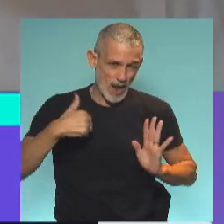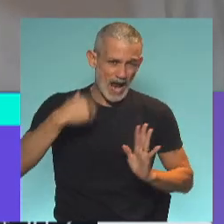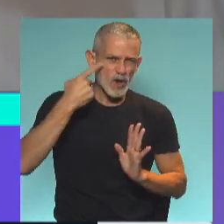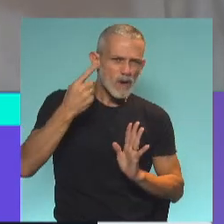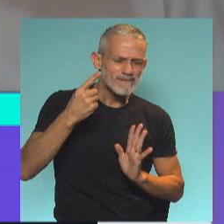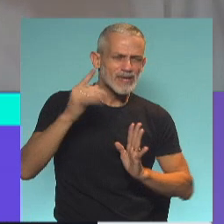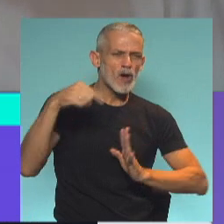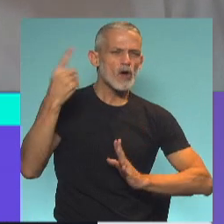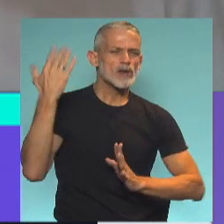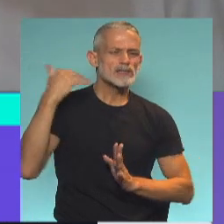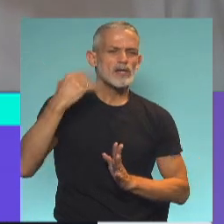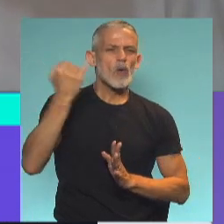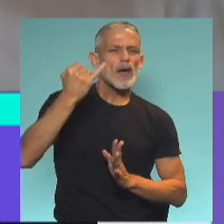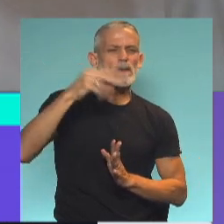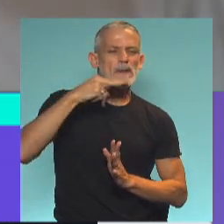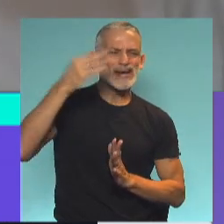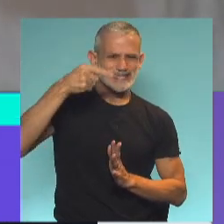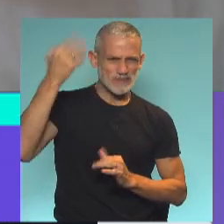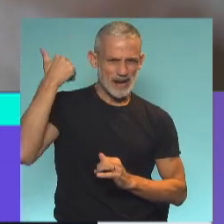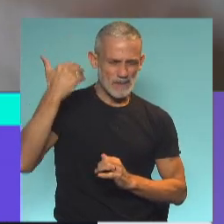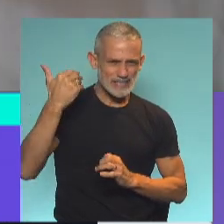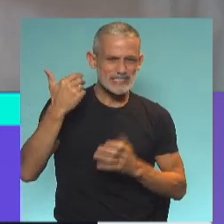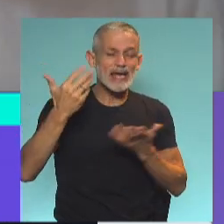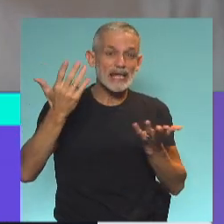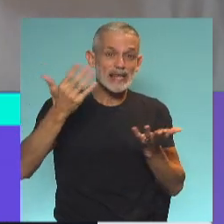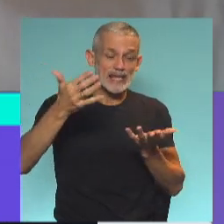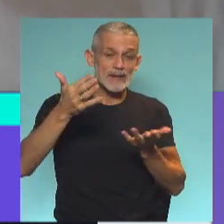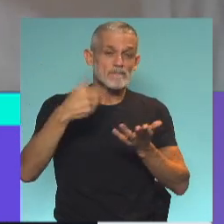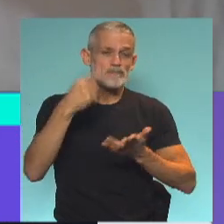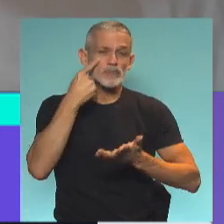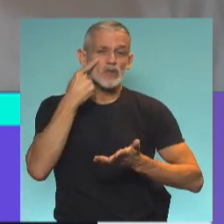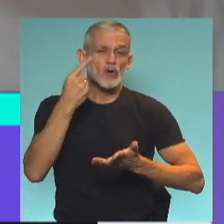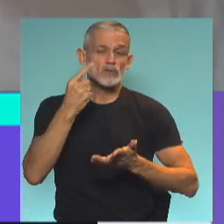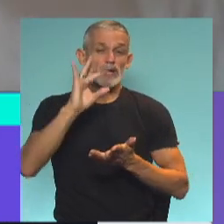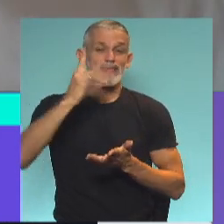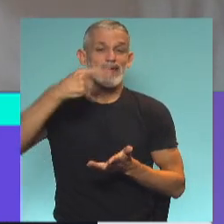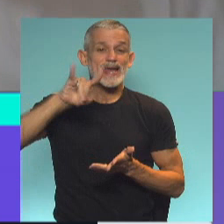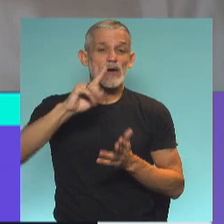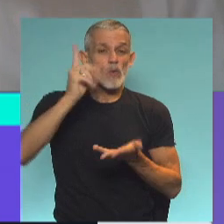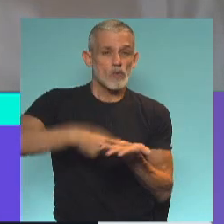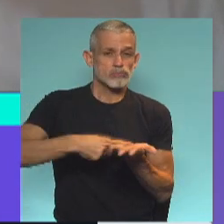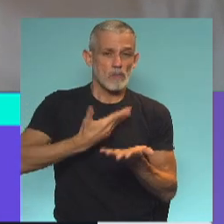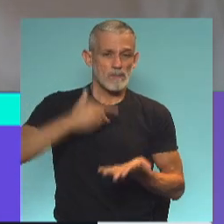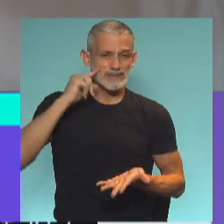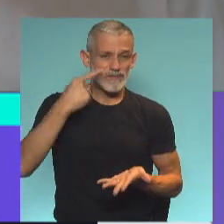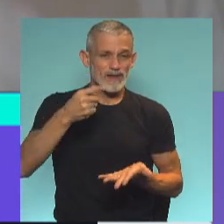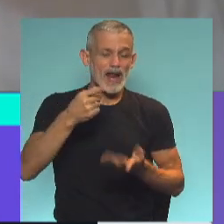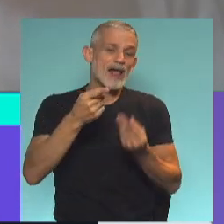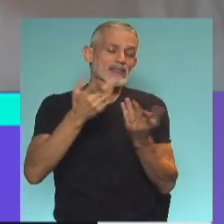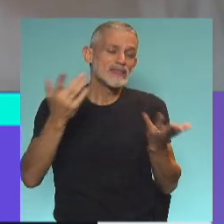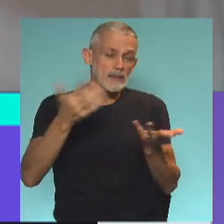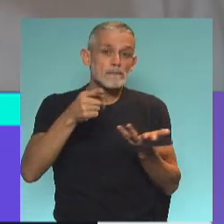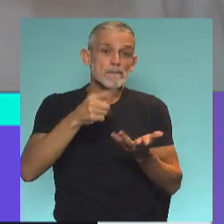otras notas el día jueves o viernes de la semana pasada, a partir de conocer el DNU presidencial, que lo que ocurriera